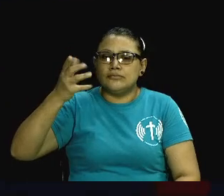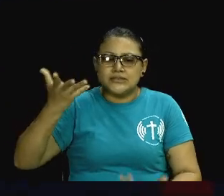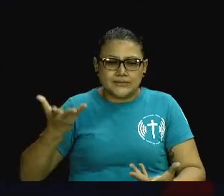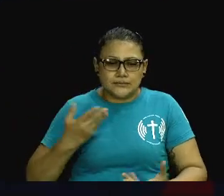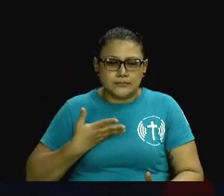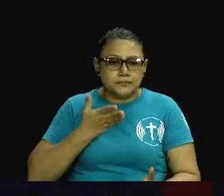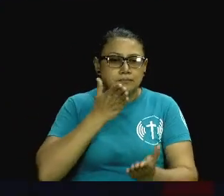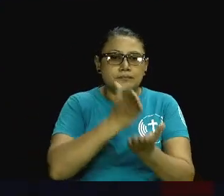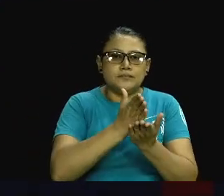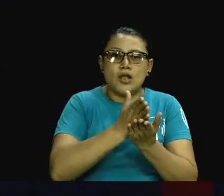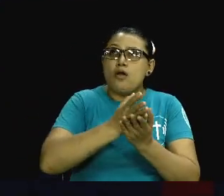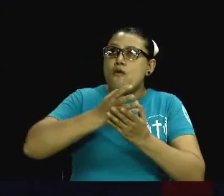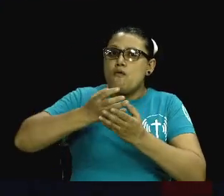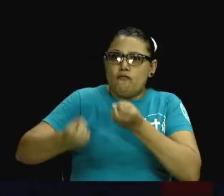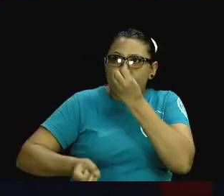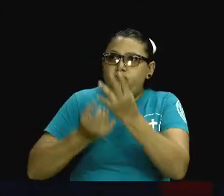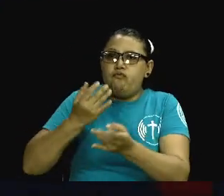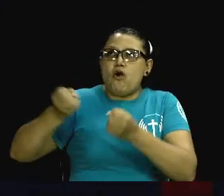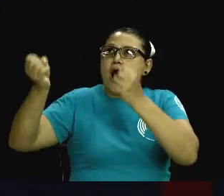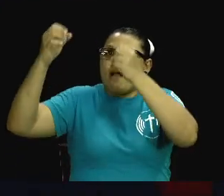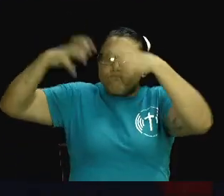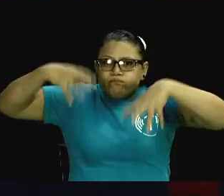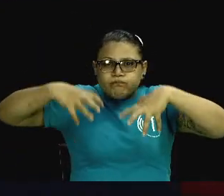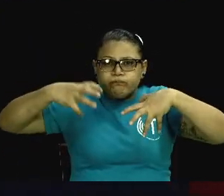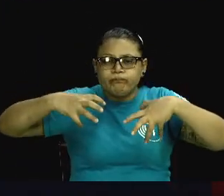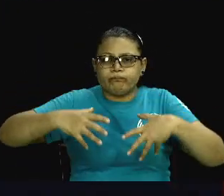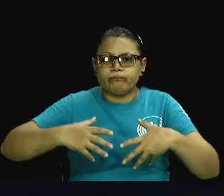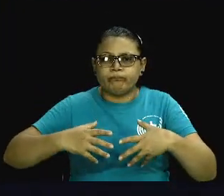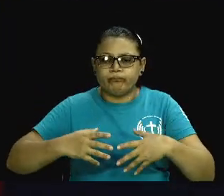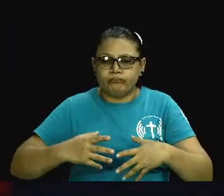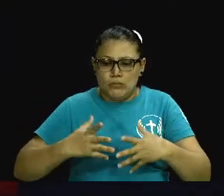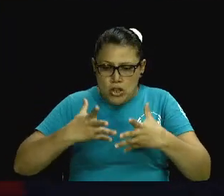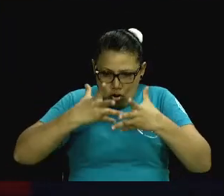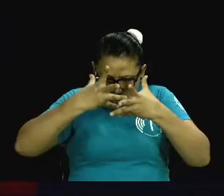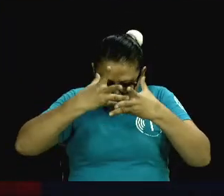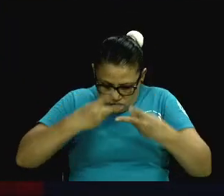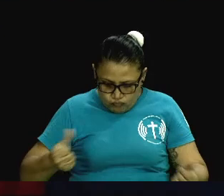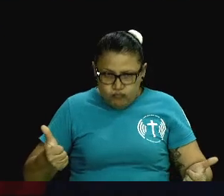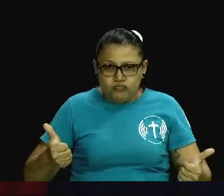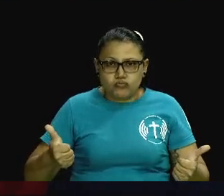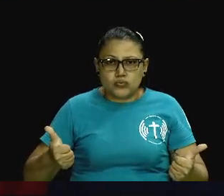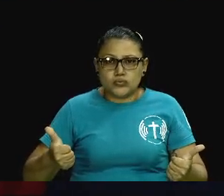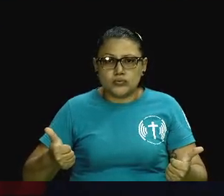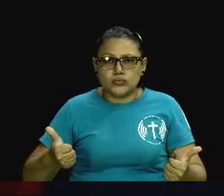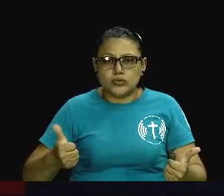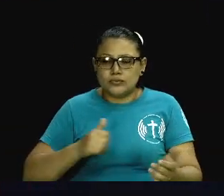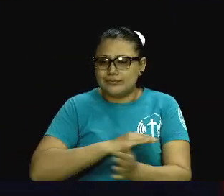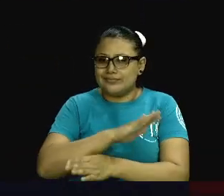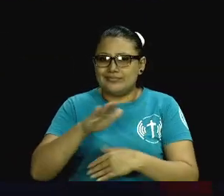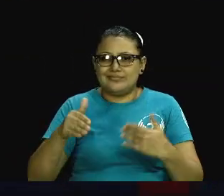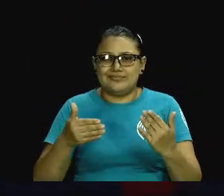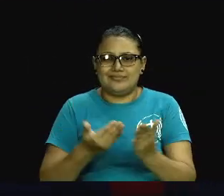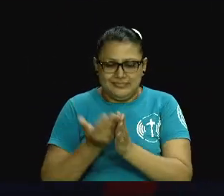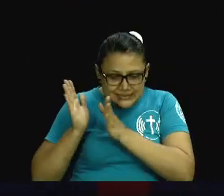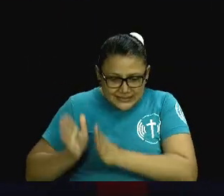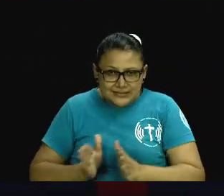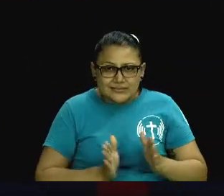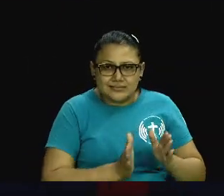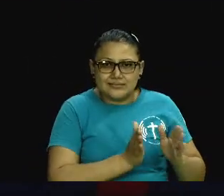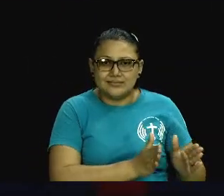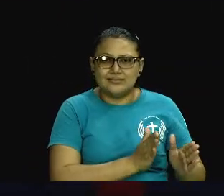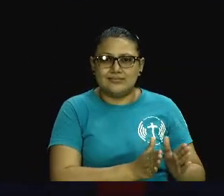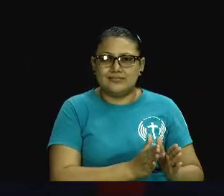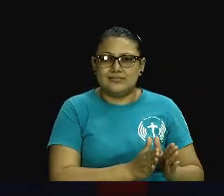fuego del cielo y va a consumir todo lo que prepararon